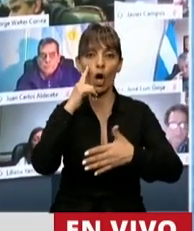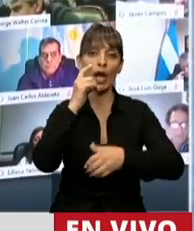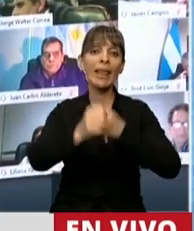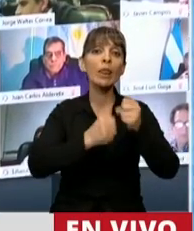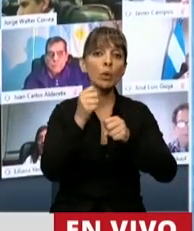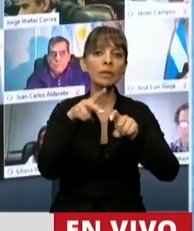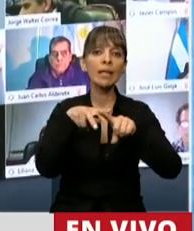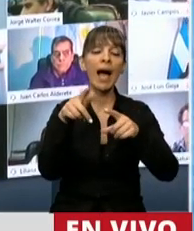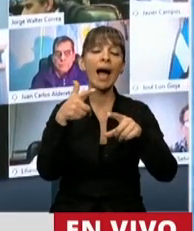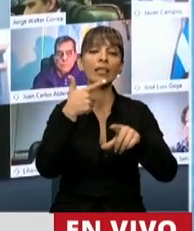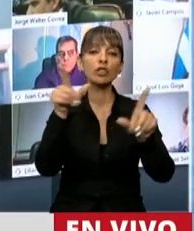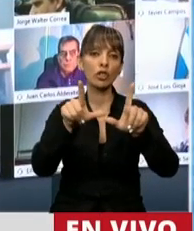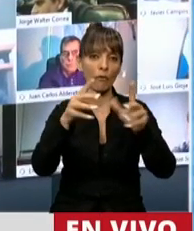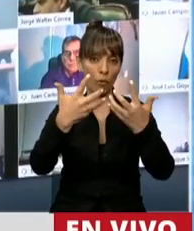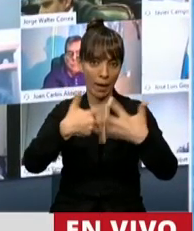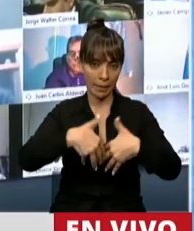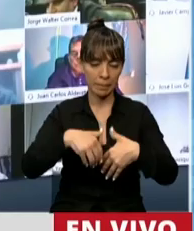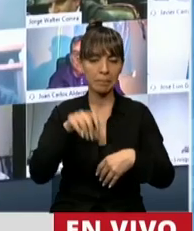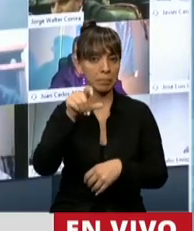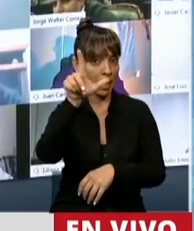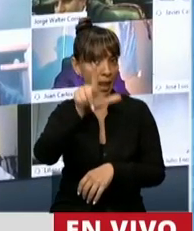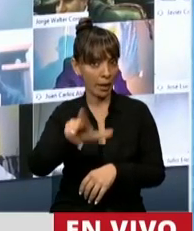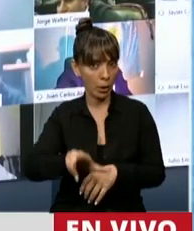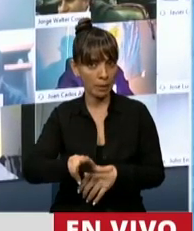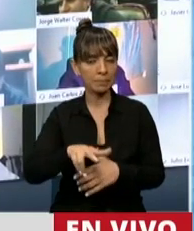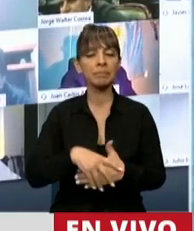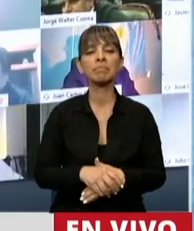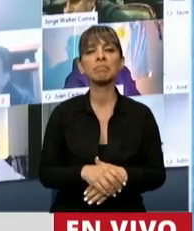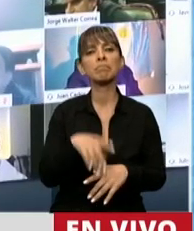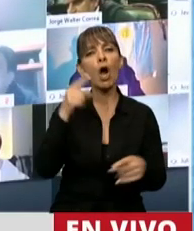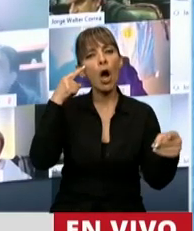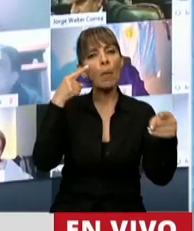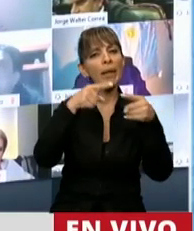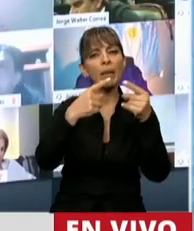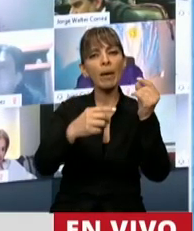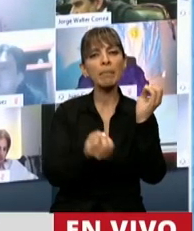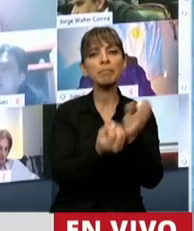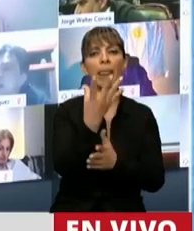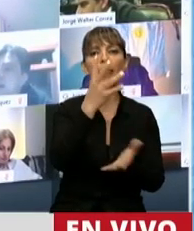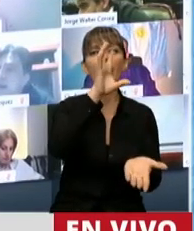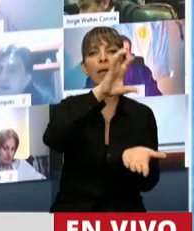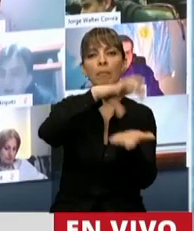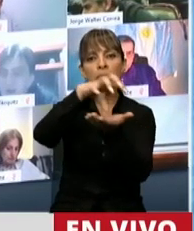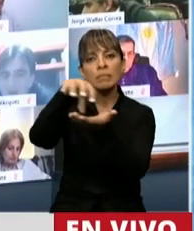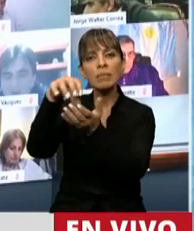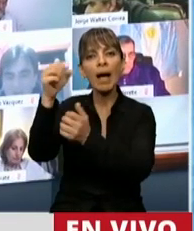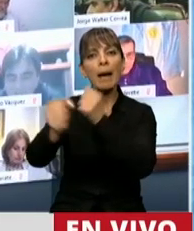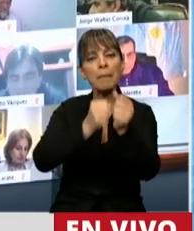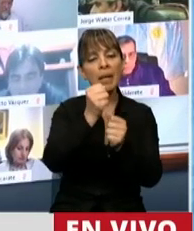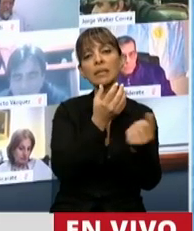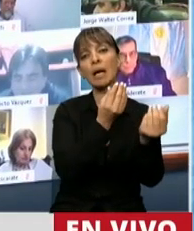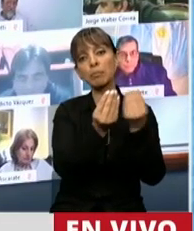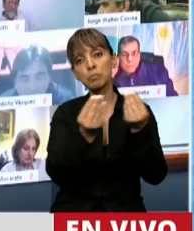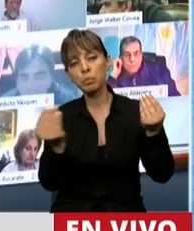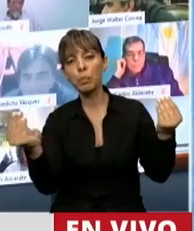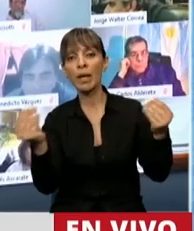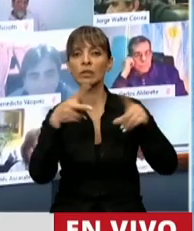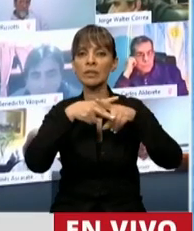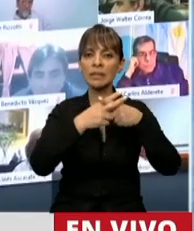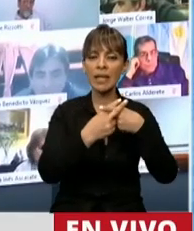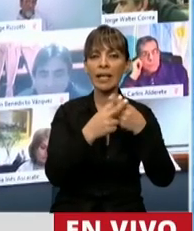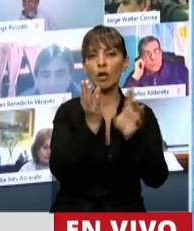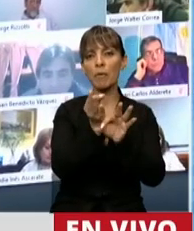Rioja. Esto tuvo como objeto crear empresas y puestos de trabajo para profesionales y técnicos en